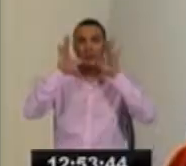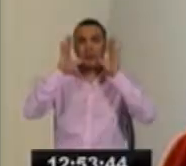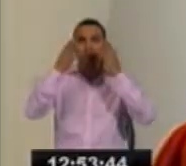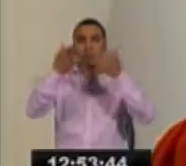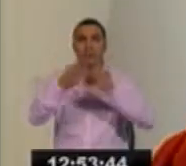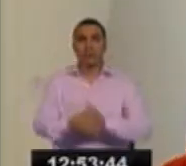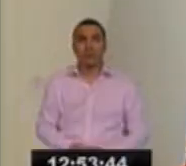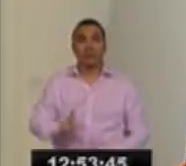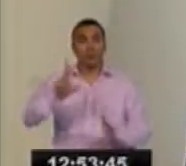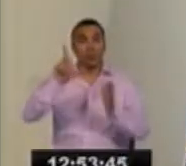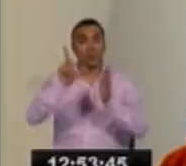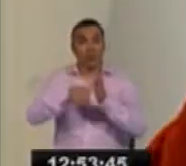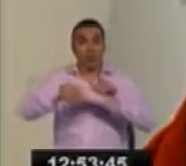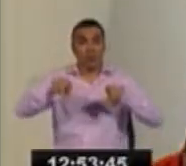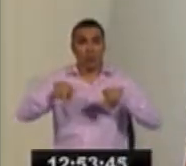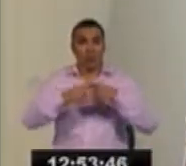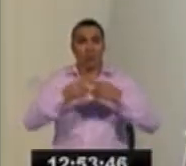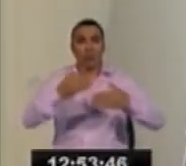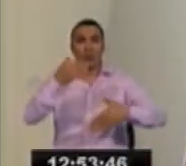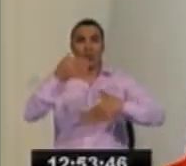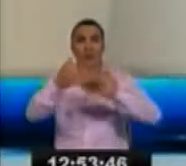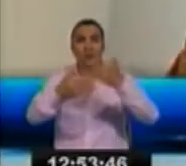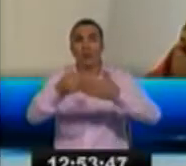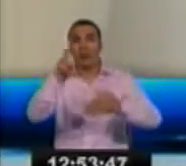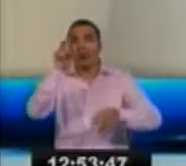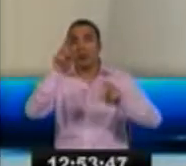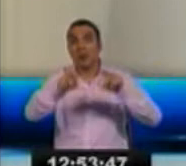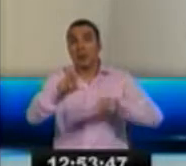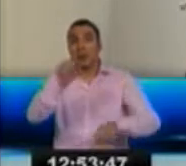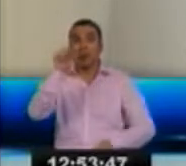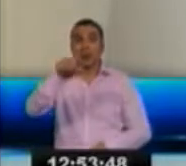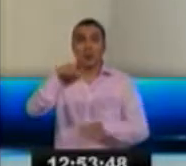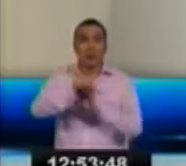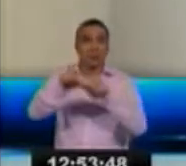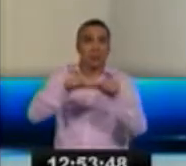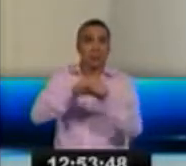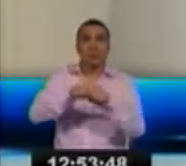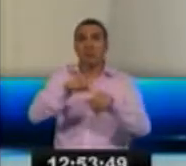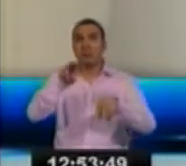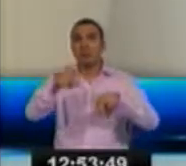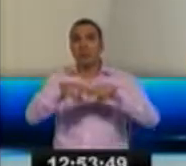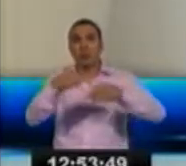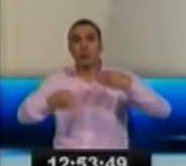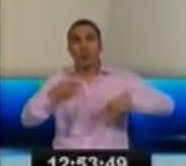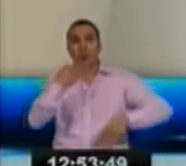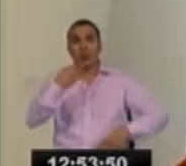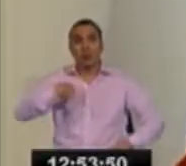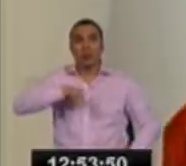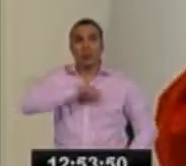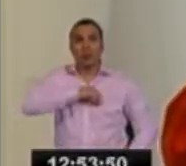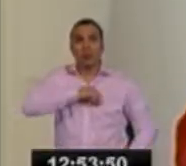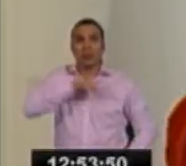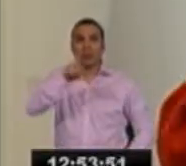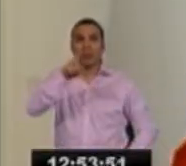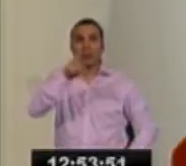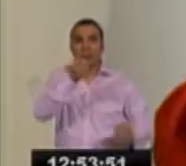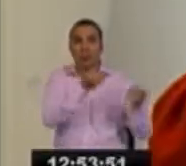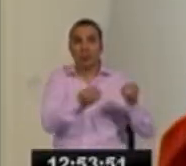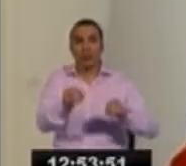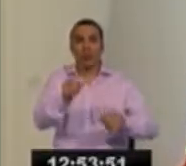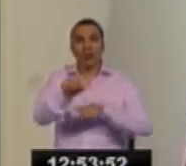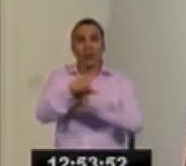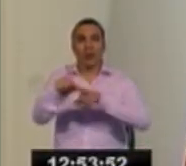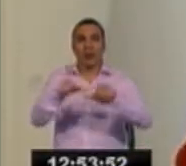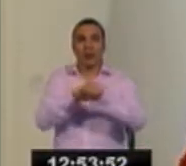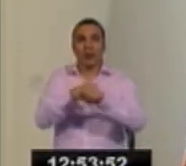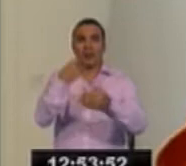Para posteriormente iniciar los procesos que sean del caso administrativos, civiles o penales. Nosotros somos un órgano administrativo